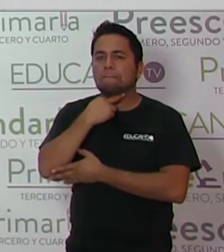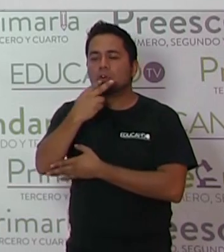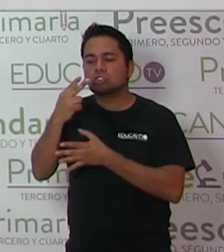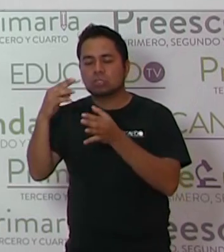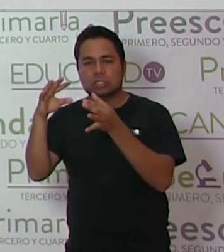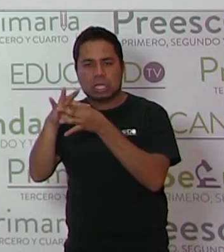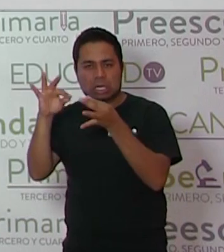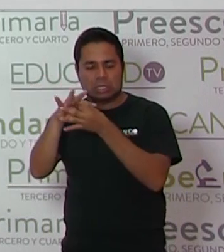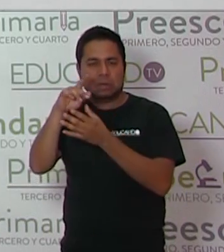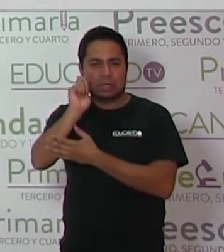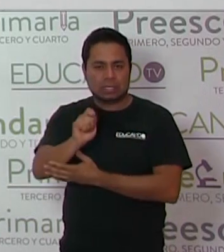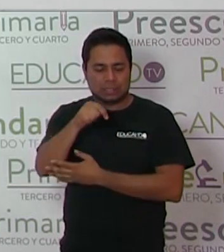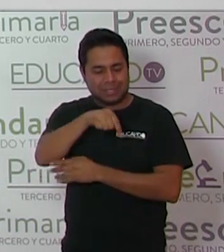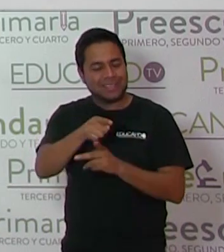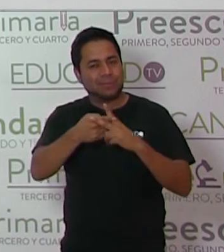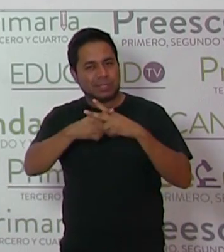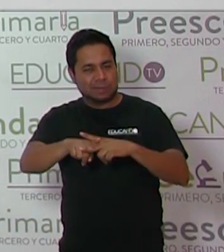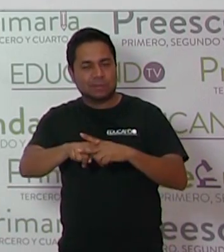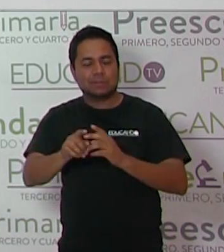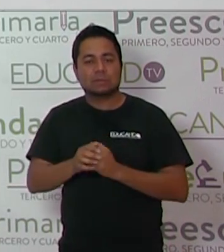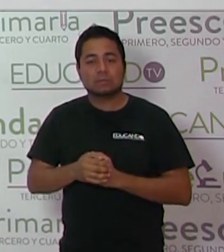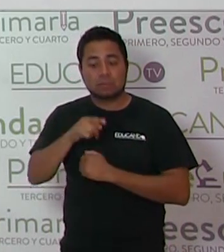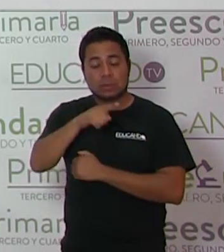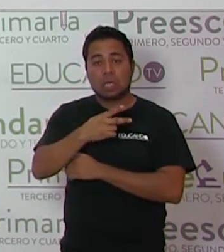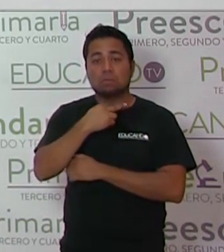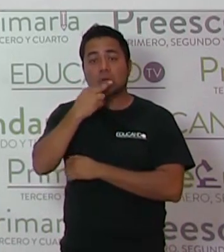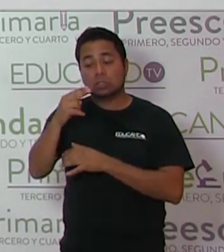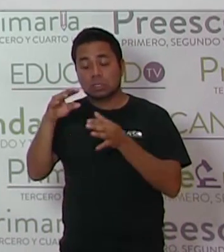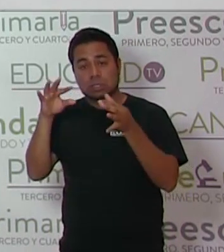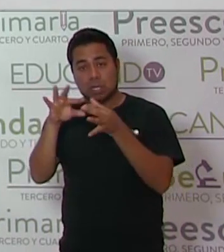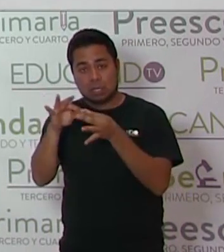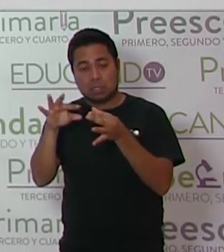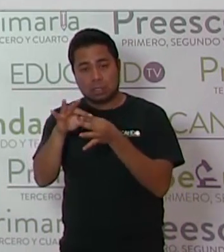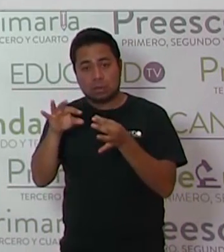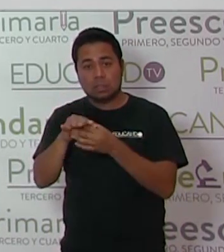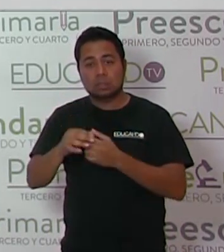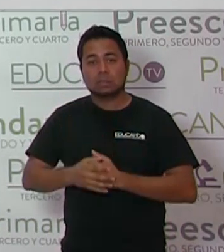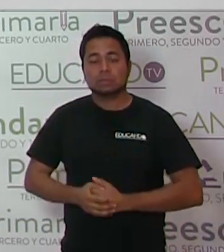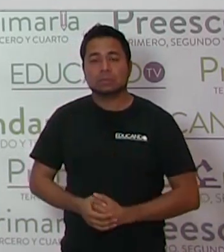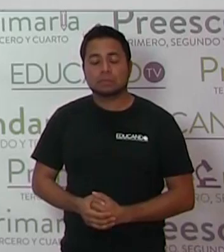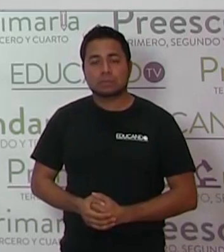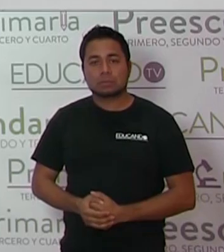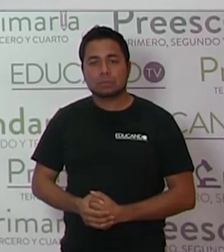voz narrativa. Así que vamos a iniciar. La voz narrativa.